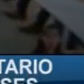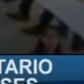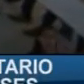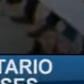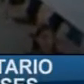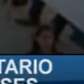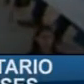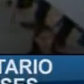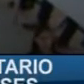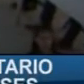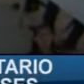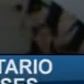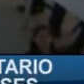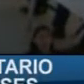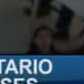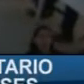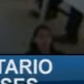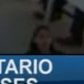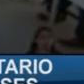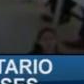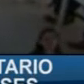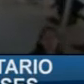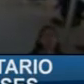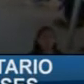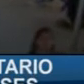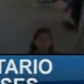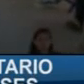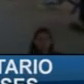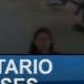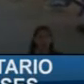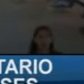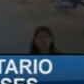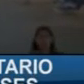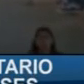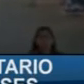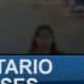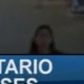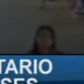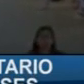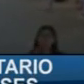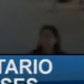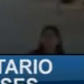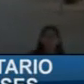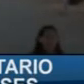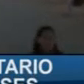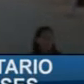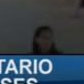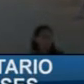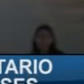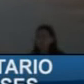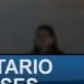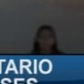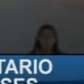poder sostenerse y en eso seguimos haciendo todos los esfuerzos que hagan falta también